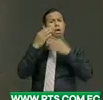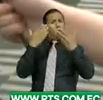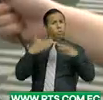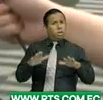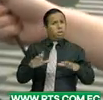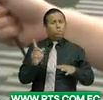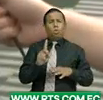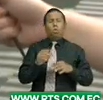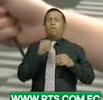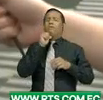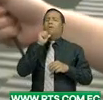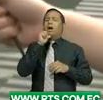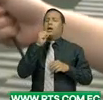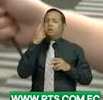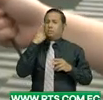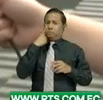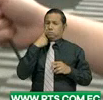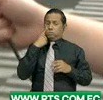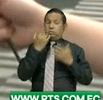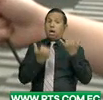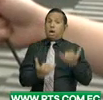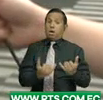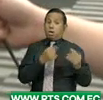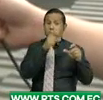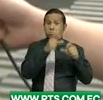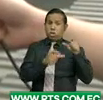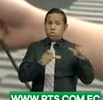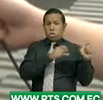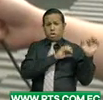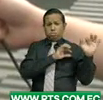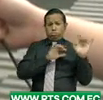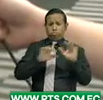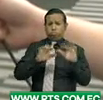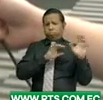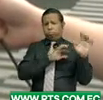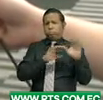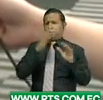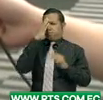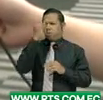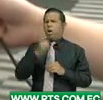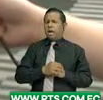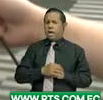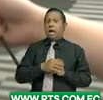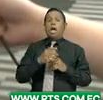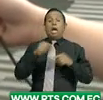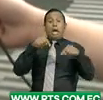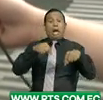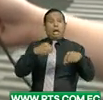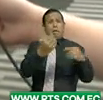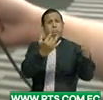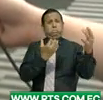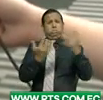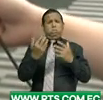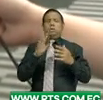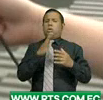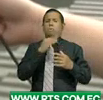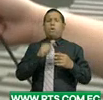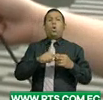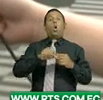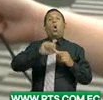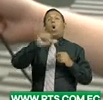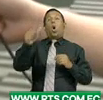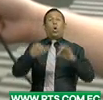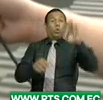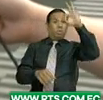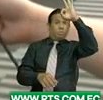terminando. Nosotros estamos recibiendo menor cantidad de personas porque hemos distribuido o hemos segmentado a la